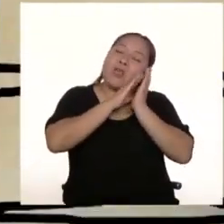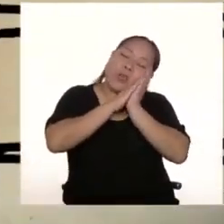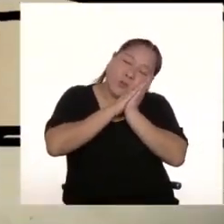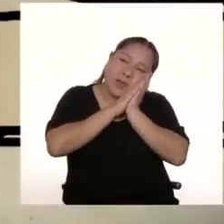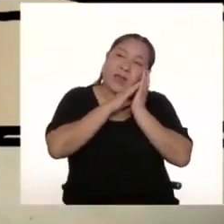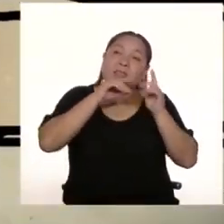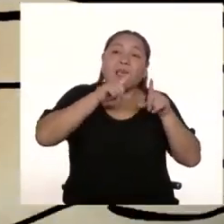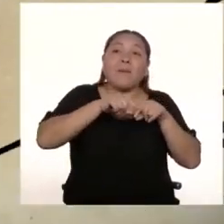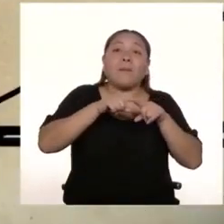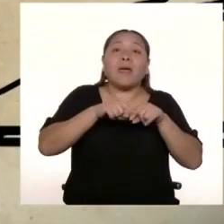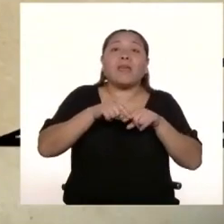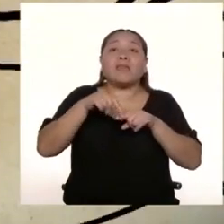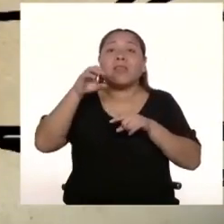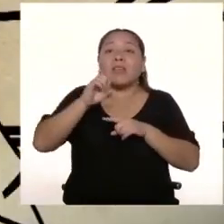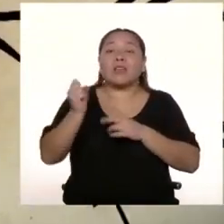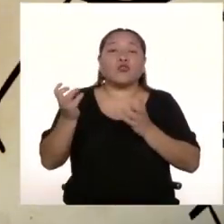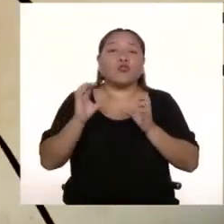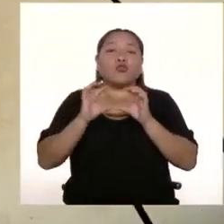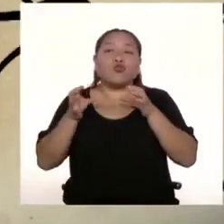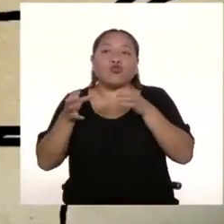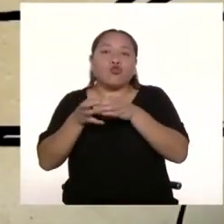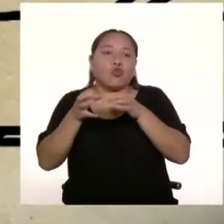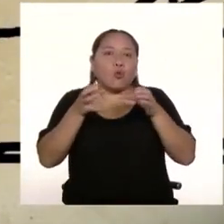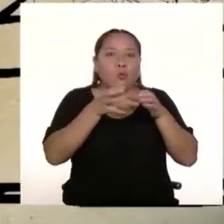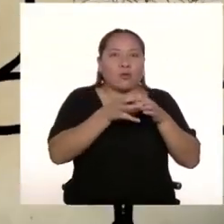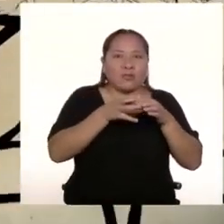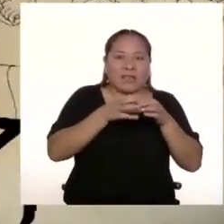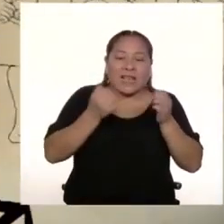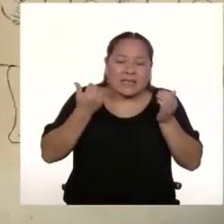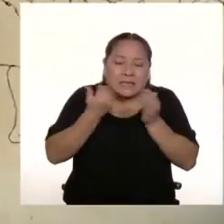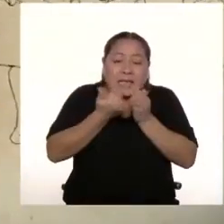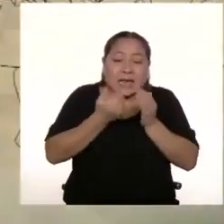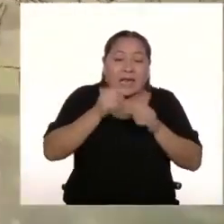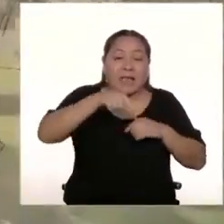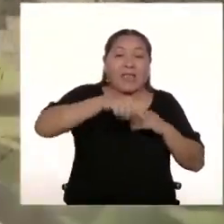y acampaban junto a donde se hacía el edificio.